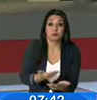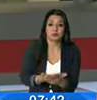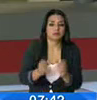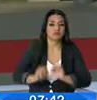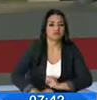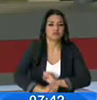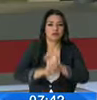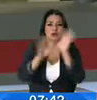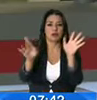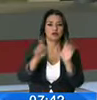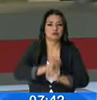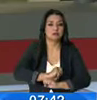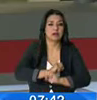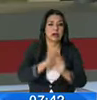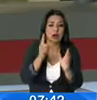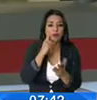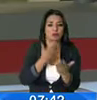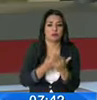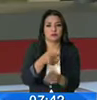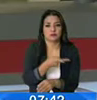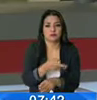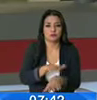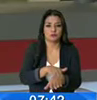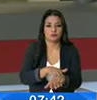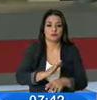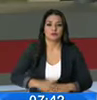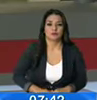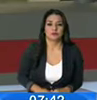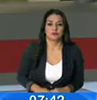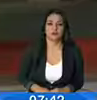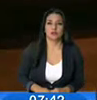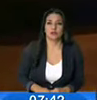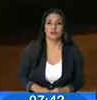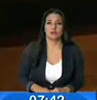presentadas demostrarían la culpabilidad. Veamos.